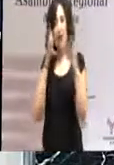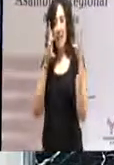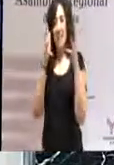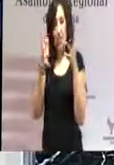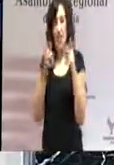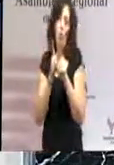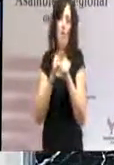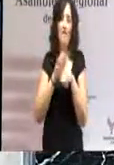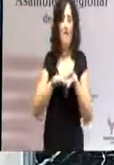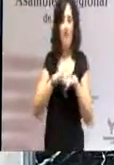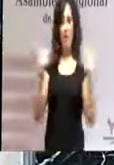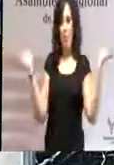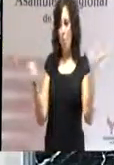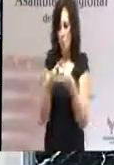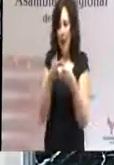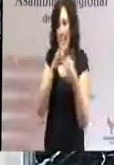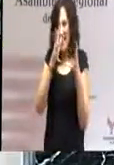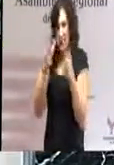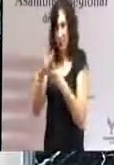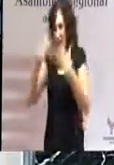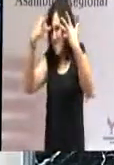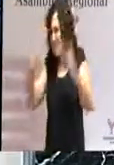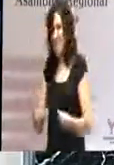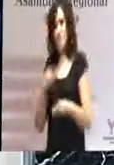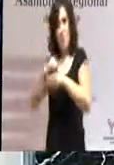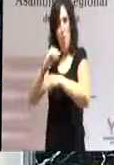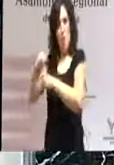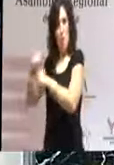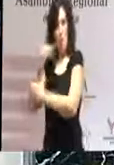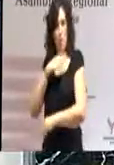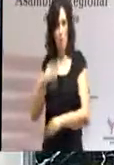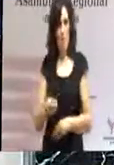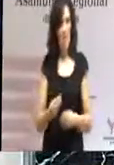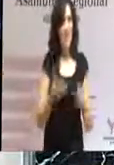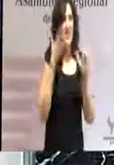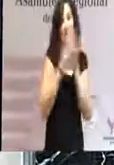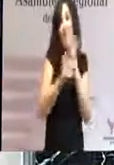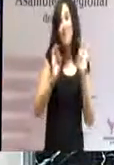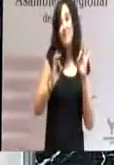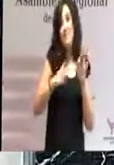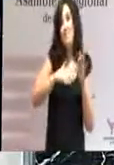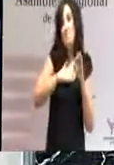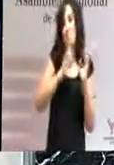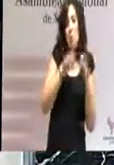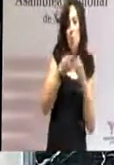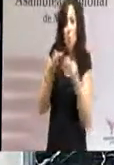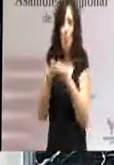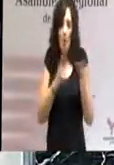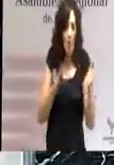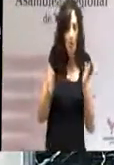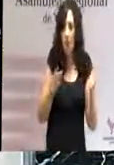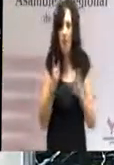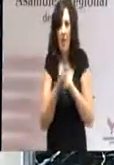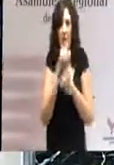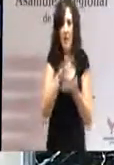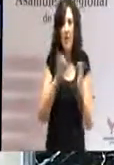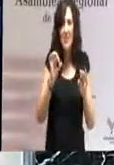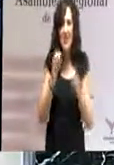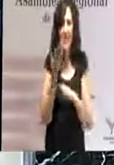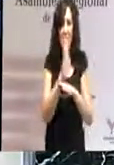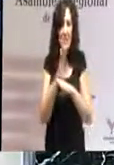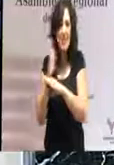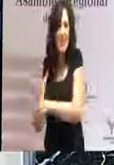Dirijo mi crítica en este aspecto también a la bancada socialista, o más bien debería decir al bipartito, a esa entente que han conformado los representantes de la